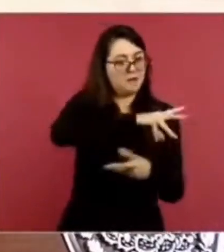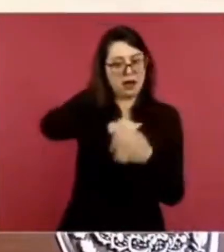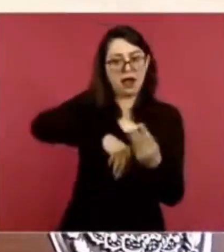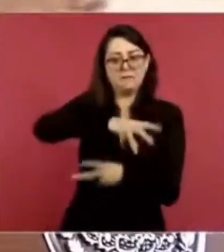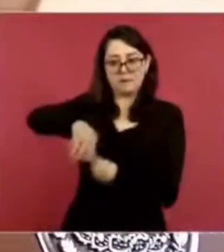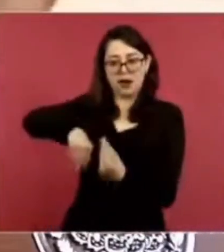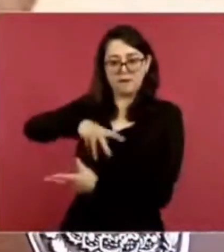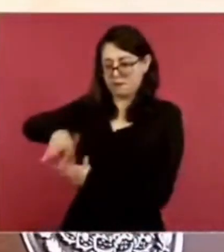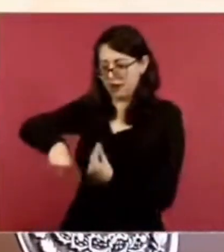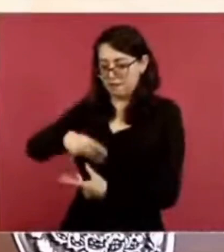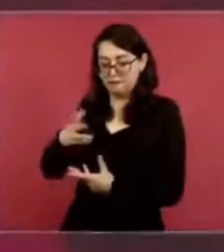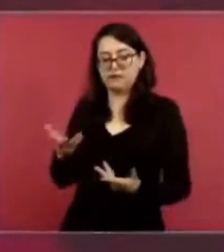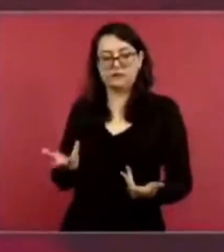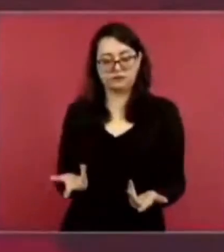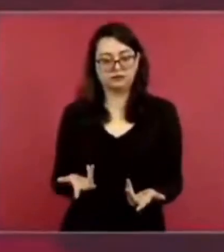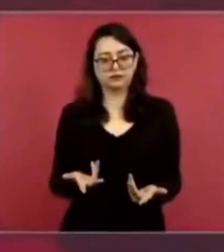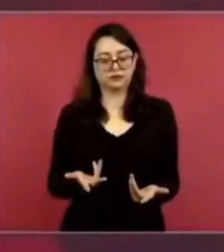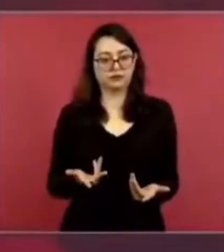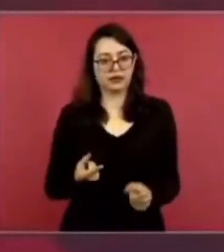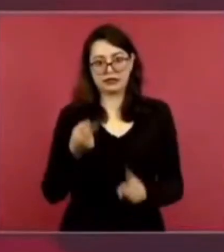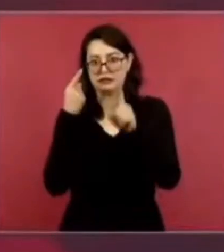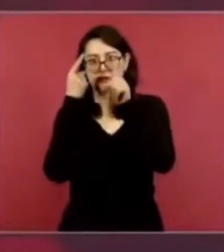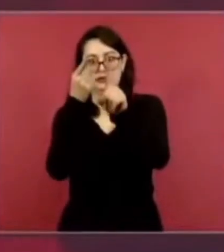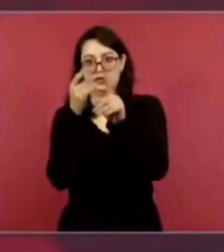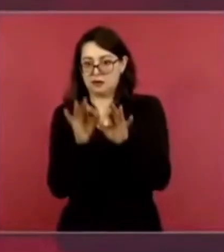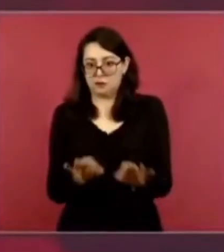Eso es lo ideal.